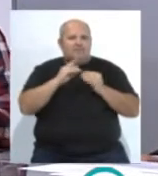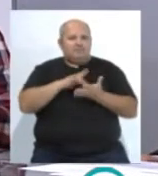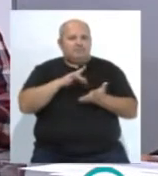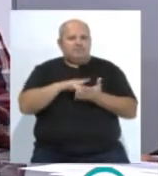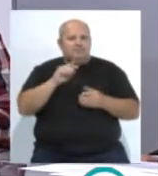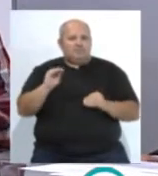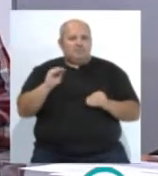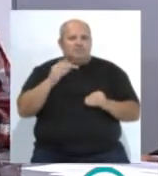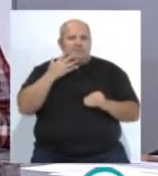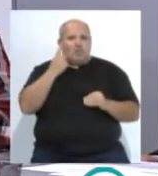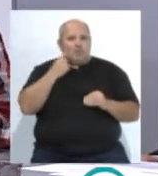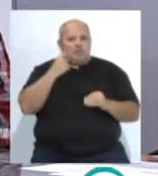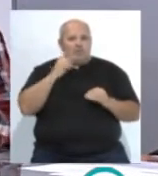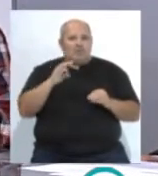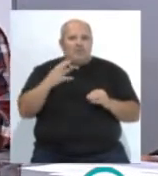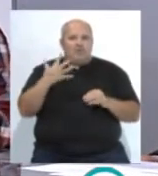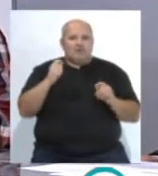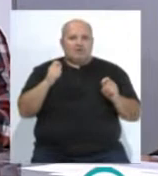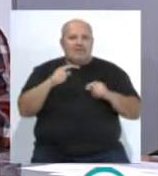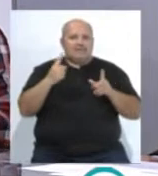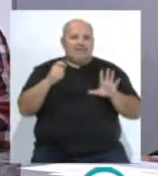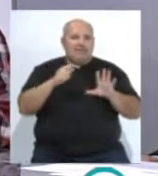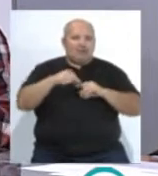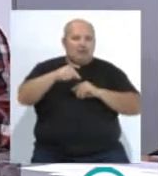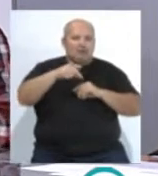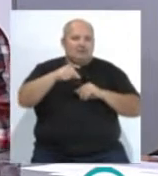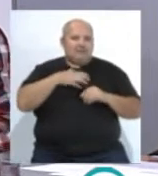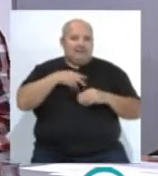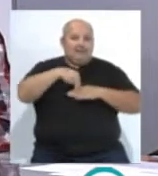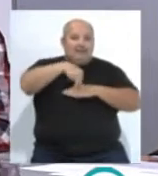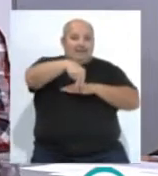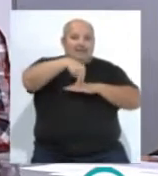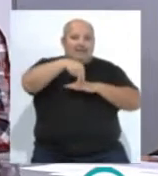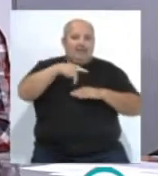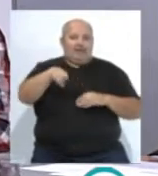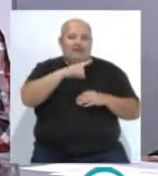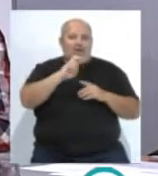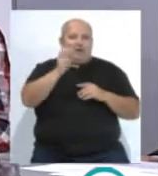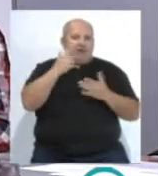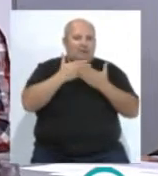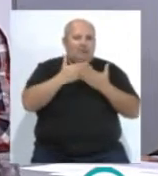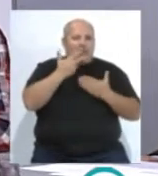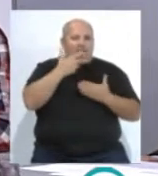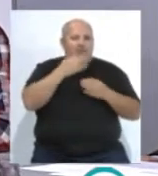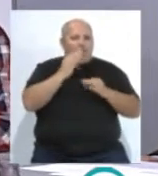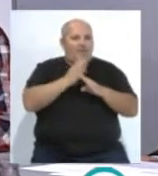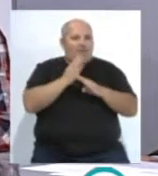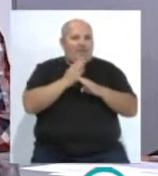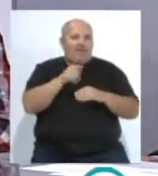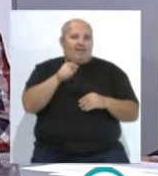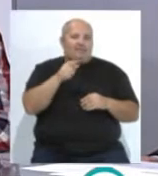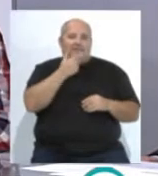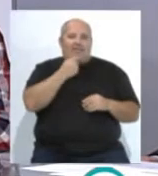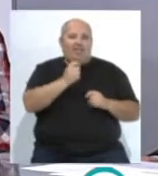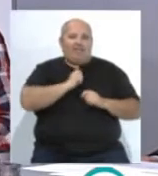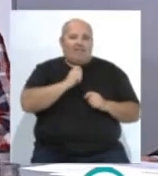juego, tienen esa costumbre de estar 5 o 6 metros por delante del borde del área, y eso los equipos contrarios también lo estudian y lo saben. Probablemente esta